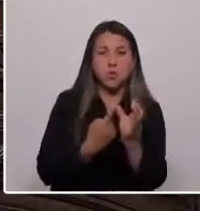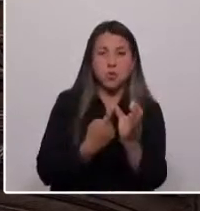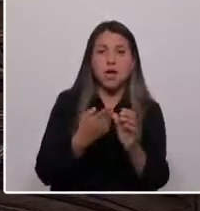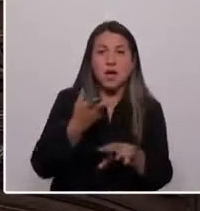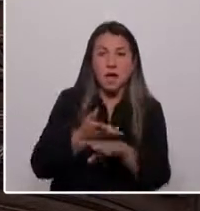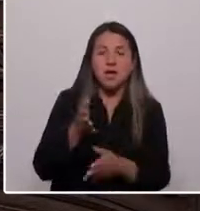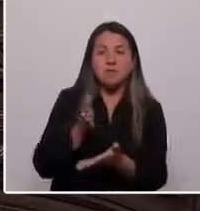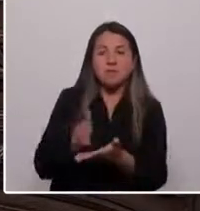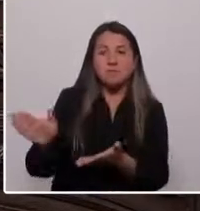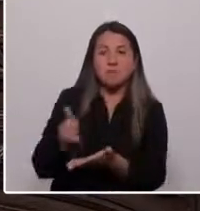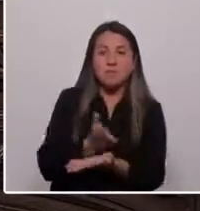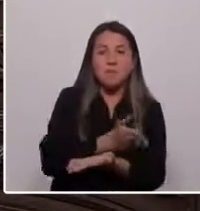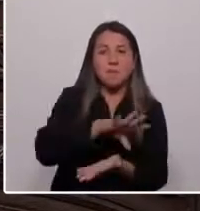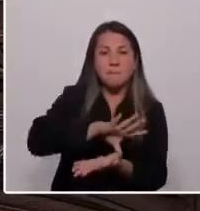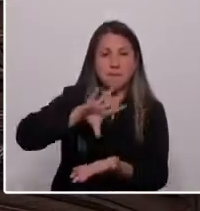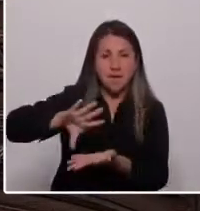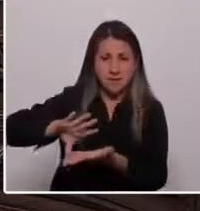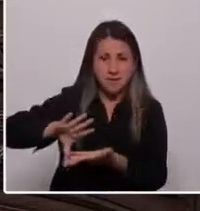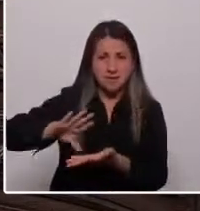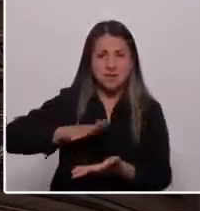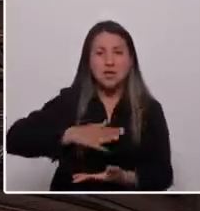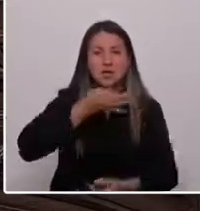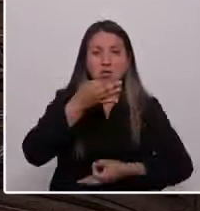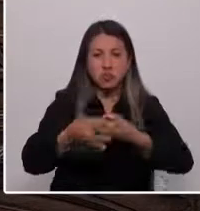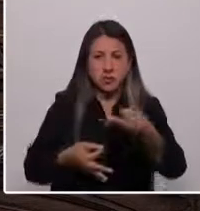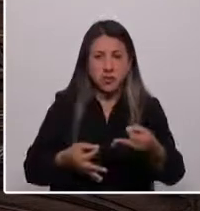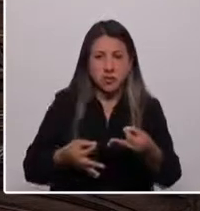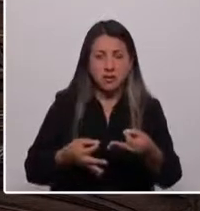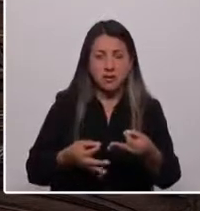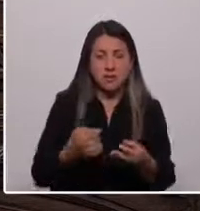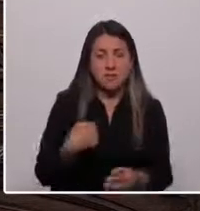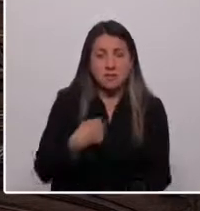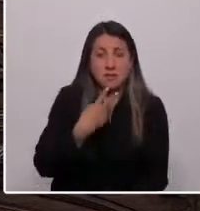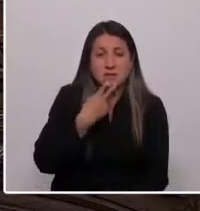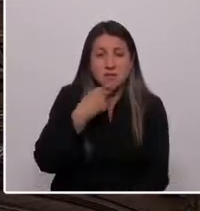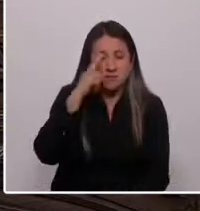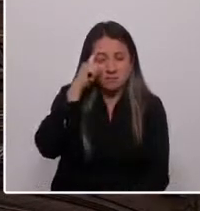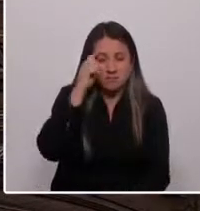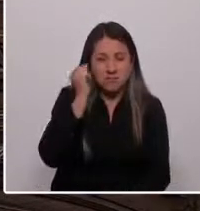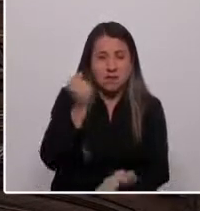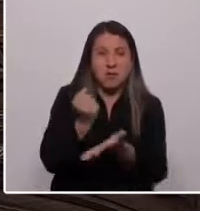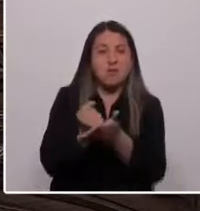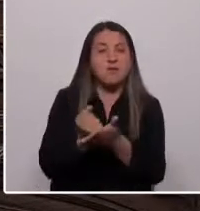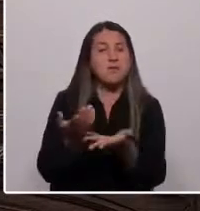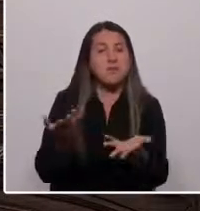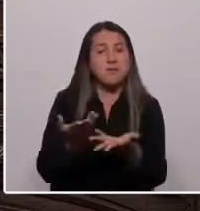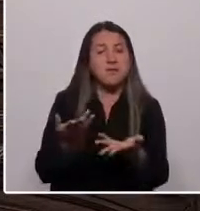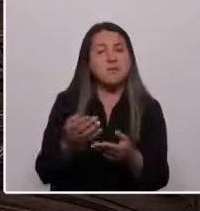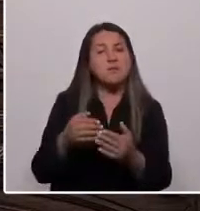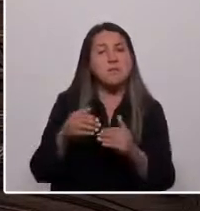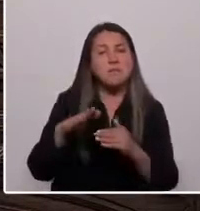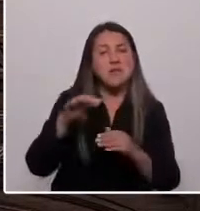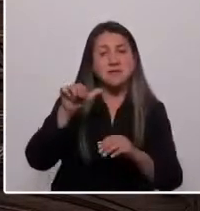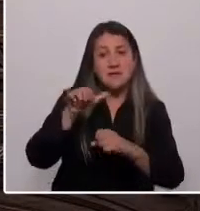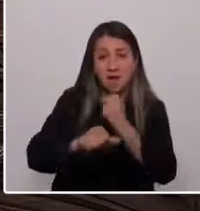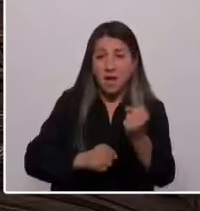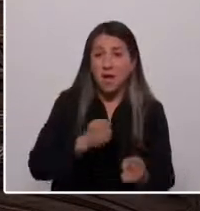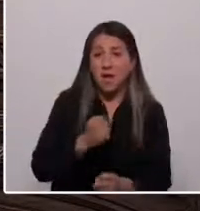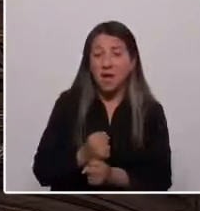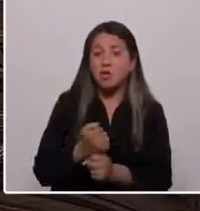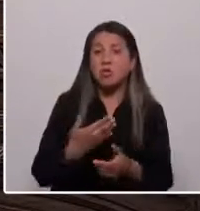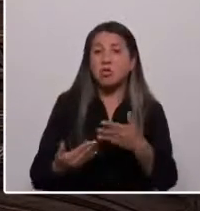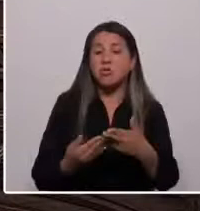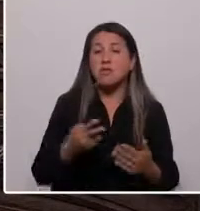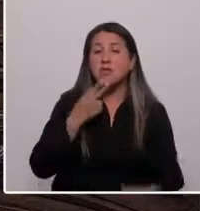quiero contarles algo que marcó mi vida viví por más de 6 años en un país que llegó a